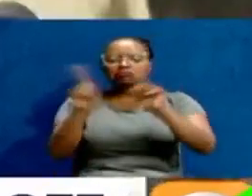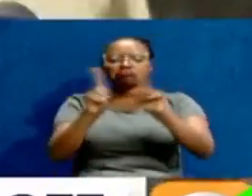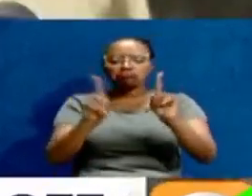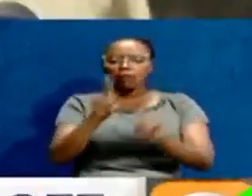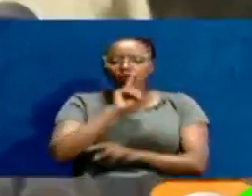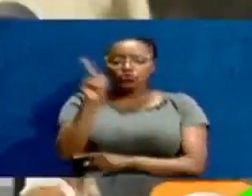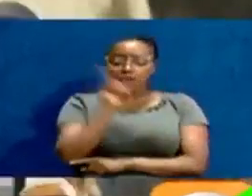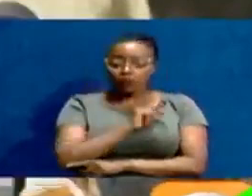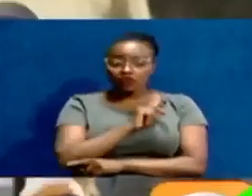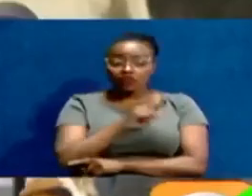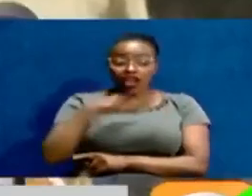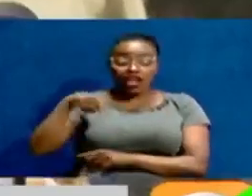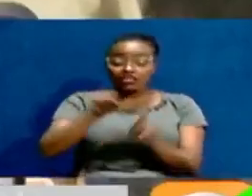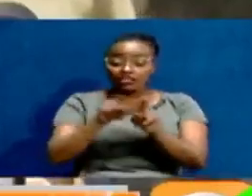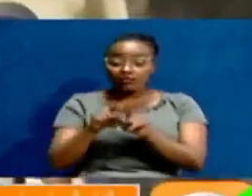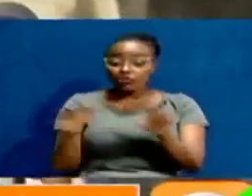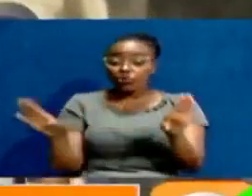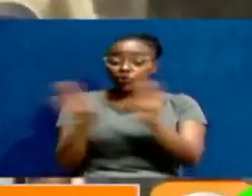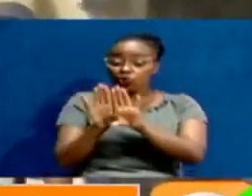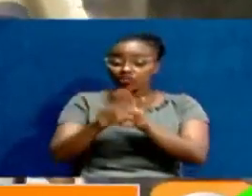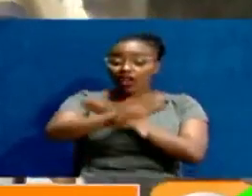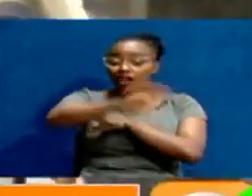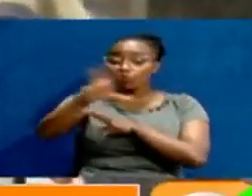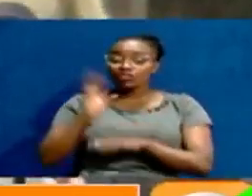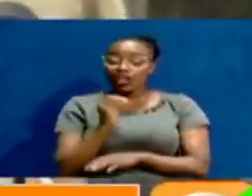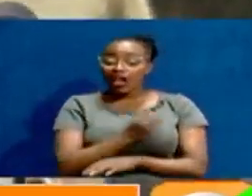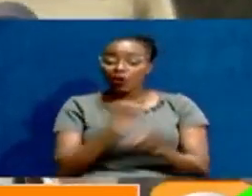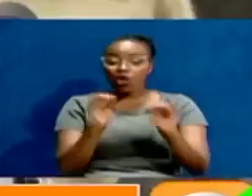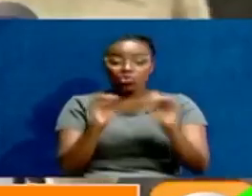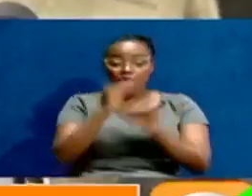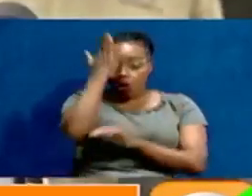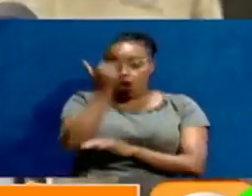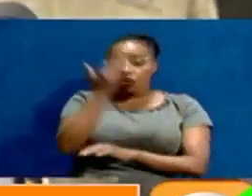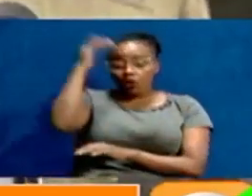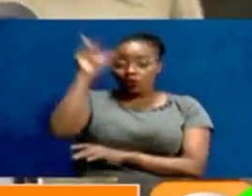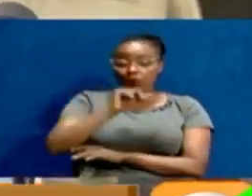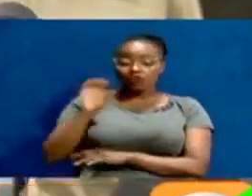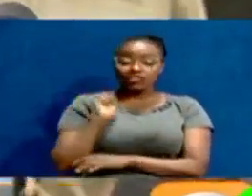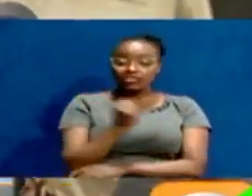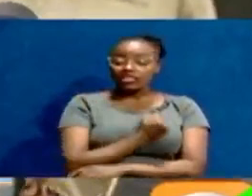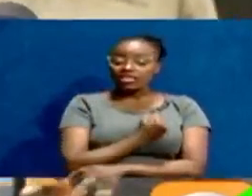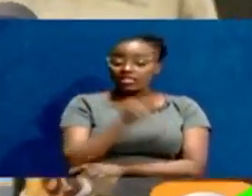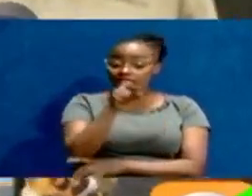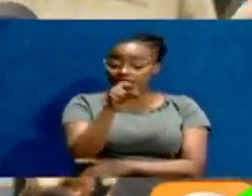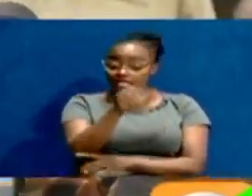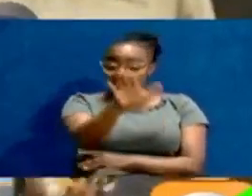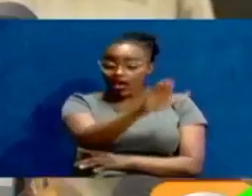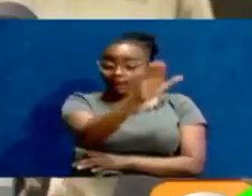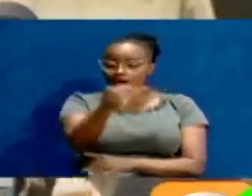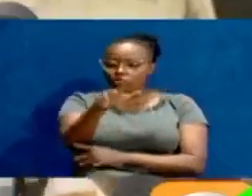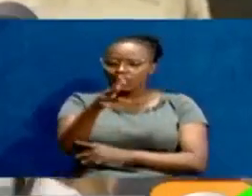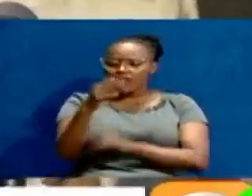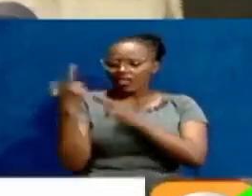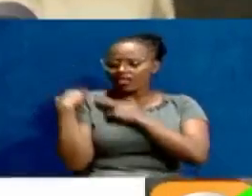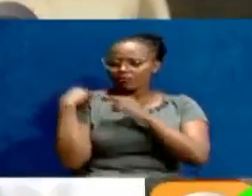I'm sure hatutafika kiwango ya kufunga kaunti zetu. Na mnajua kwamba Senate ndiyo nyumba ambayo inapigana